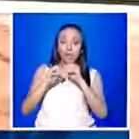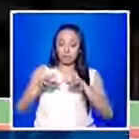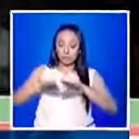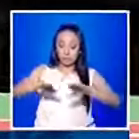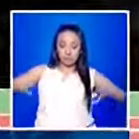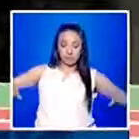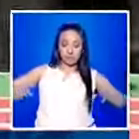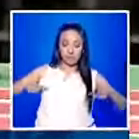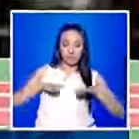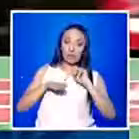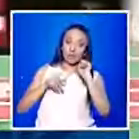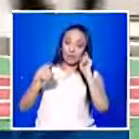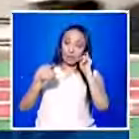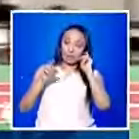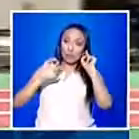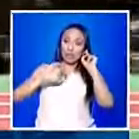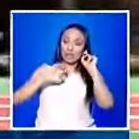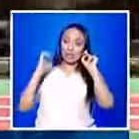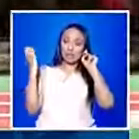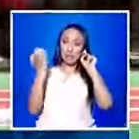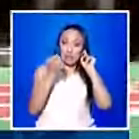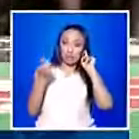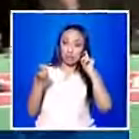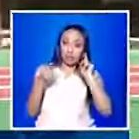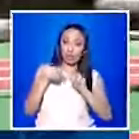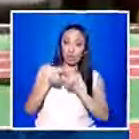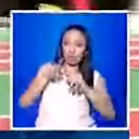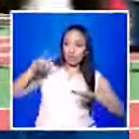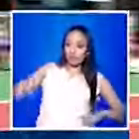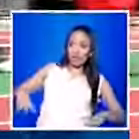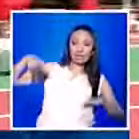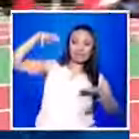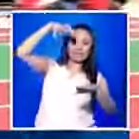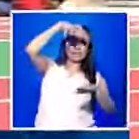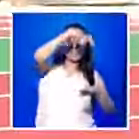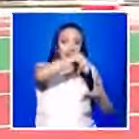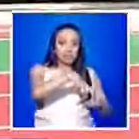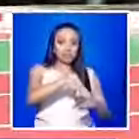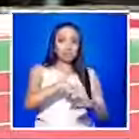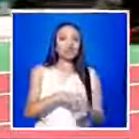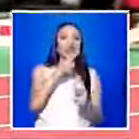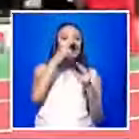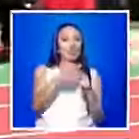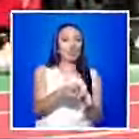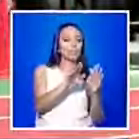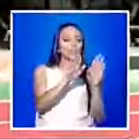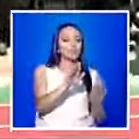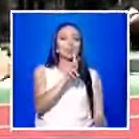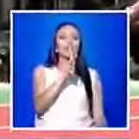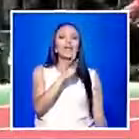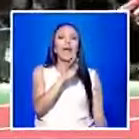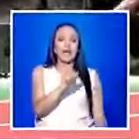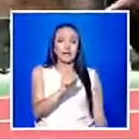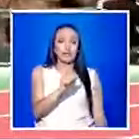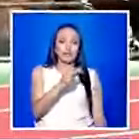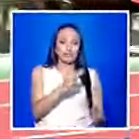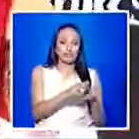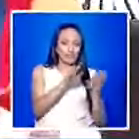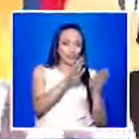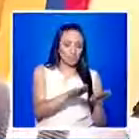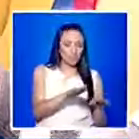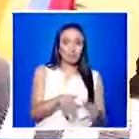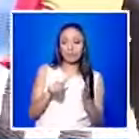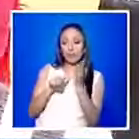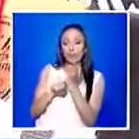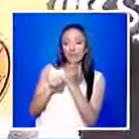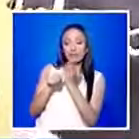Modelo, donde se realizan competencias y entrenamientos de salto de longitud, llevarán el nombre de Kiara Rodríguez. El Ministerio de Desarrollo